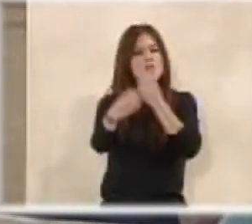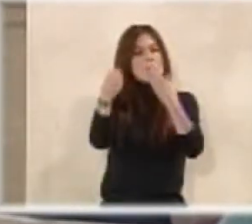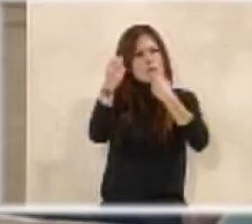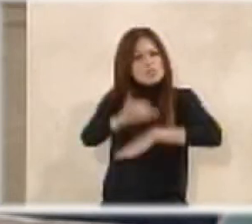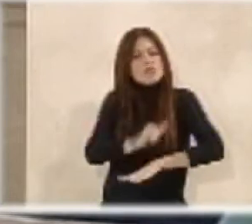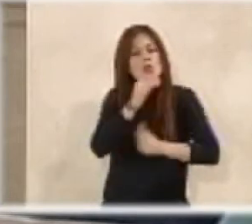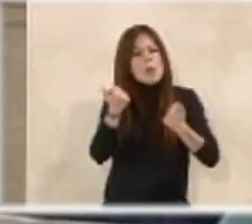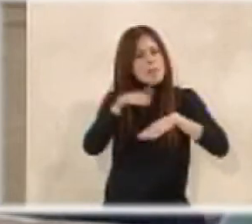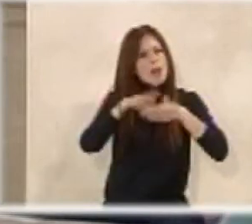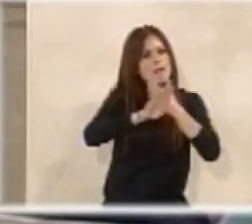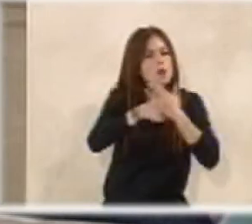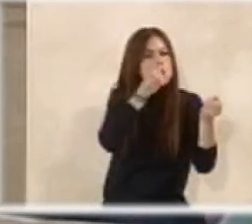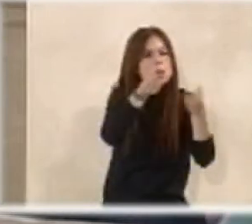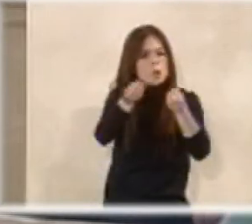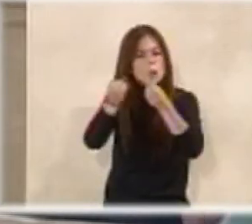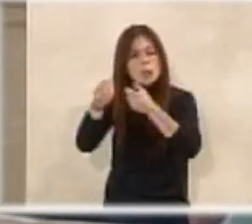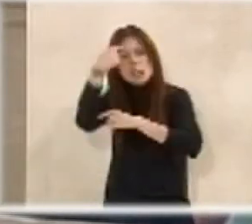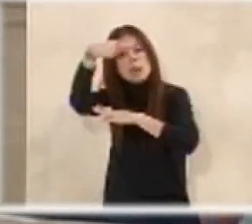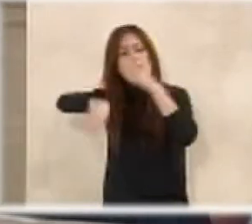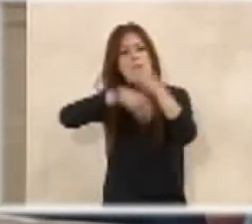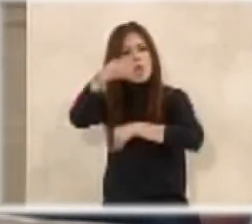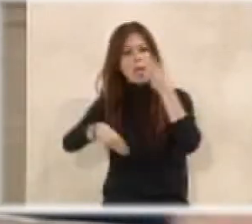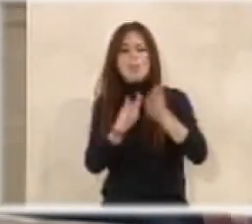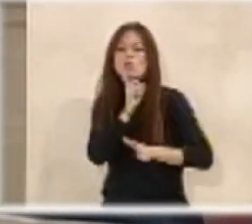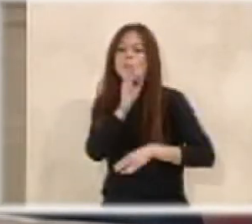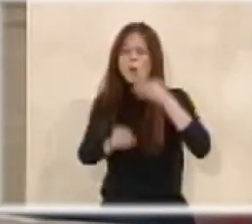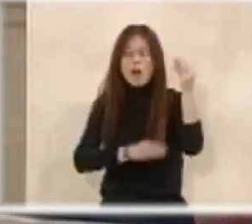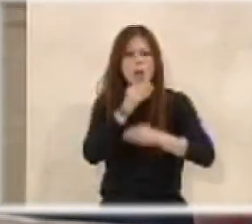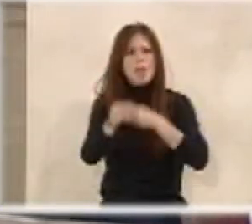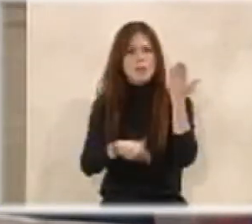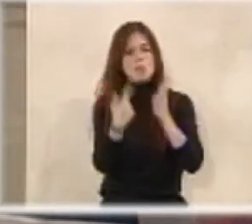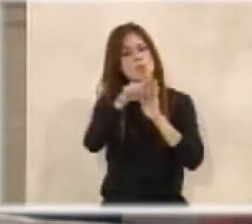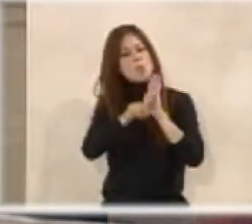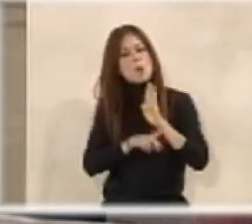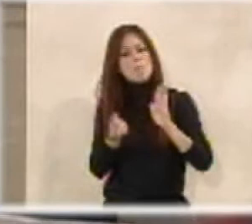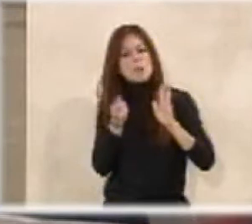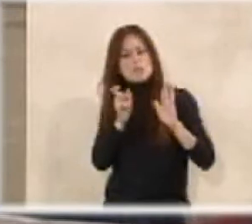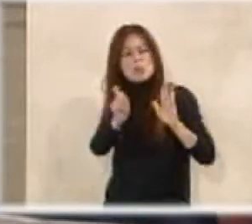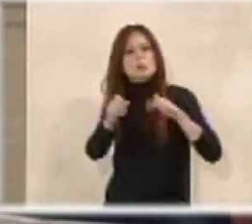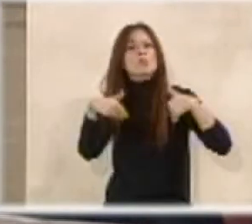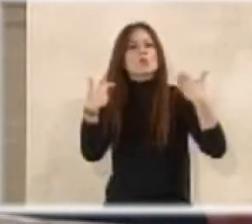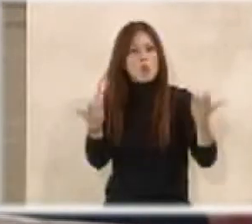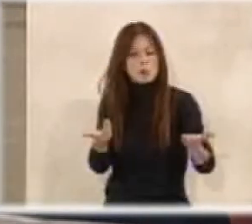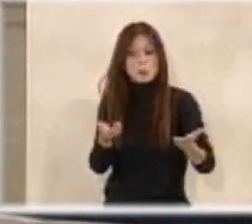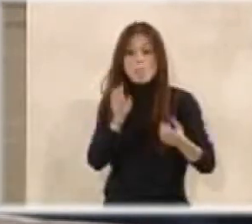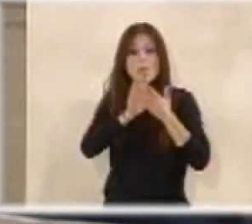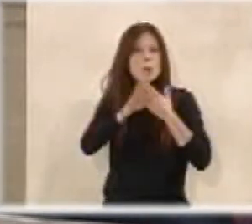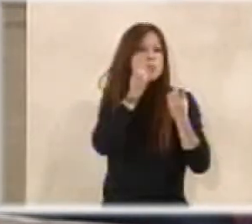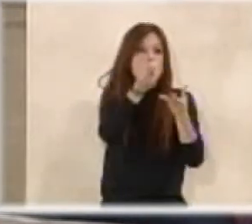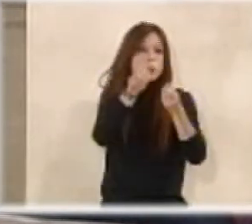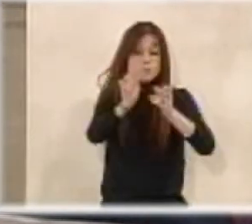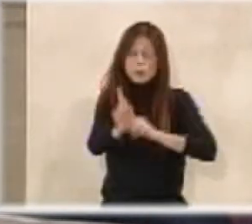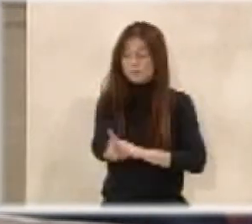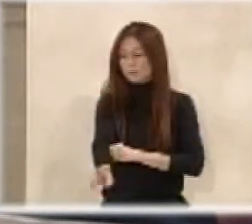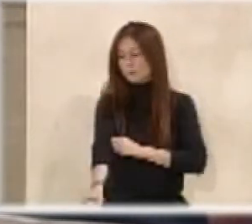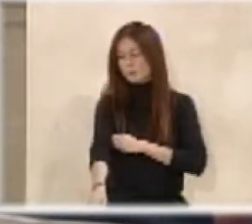suficiente para que los vecinos conocieran qué se estaba haciendo, cómo se estaba aplicando y cuál era el presupuesto de la entidad a los vecinos.